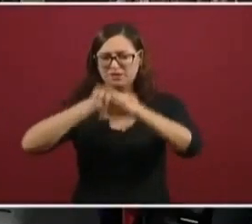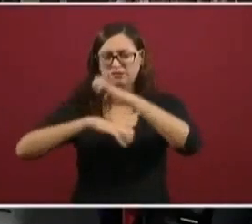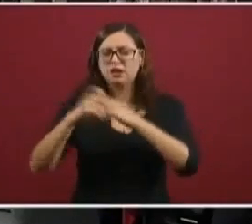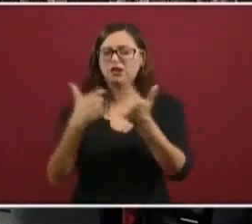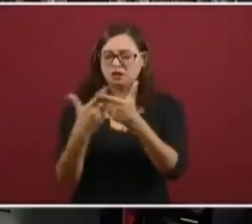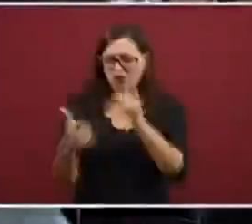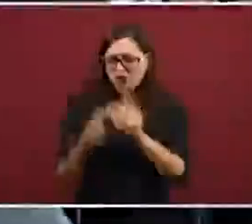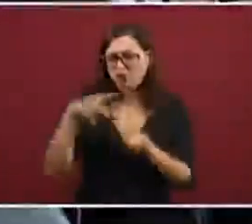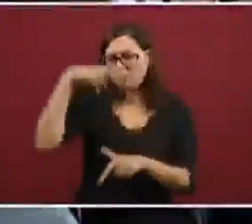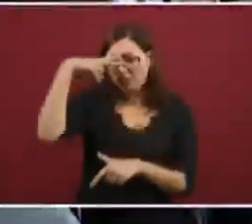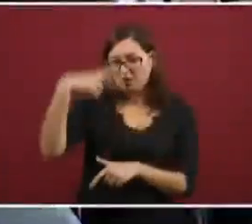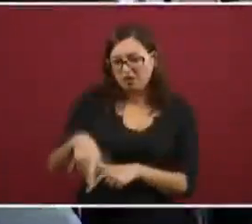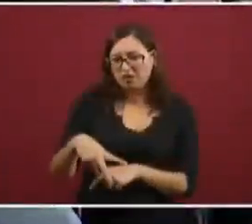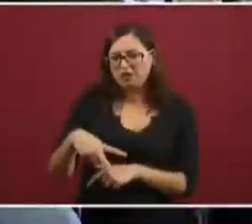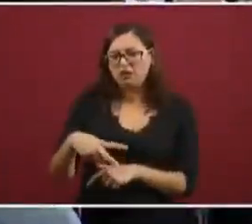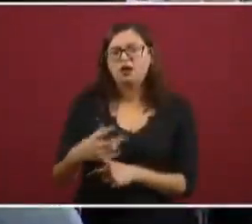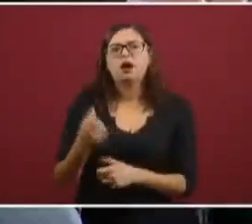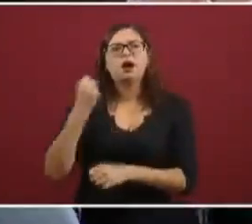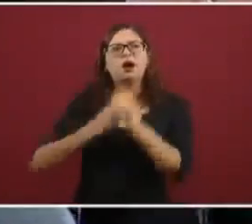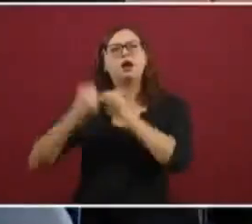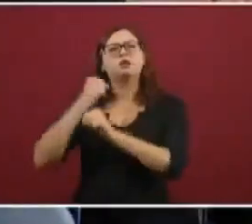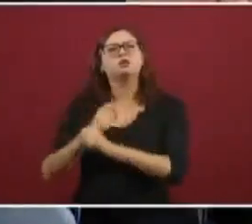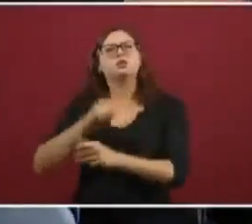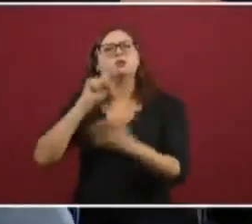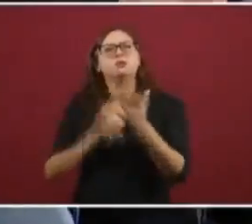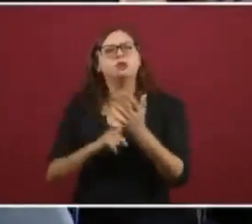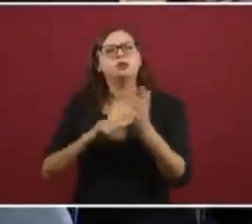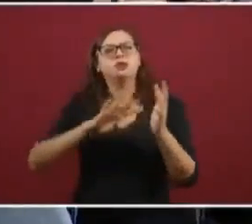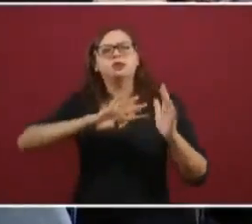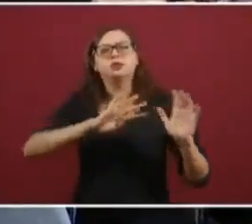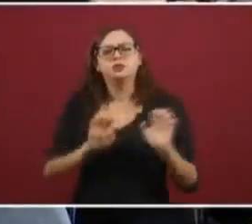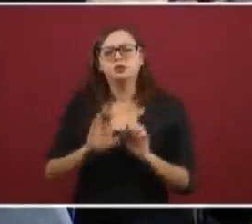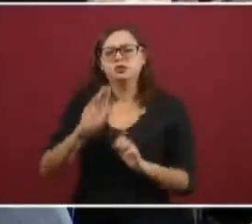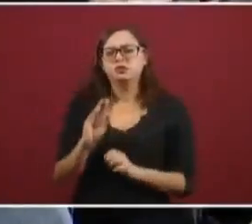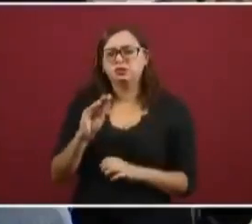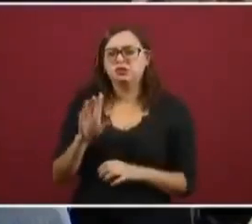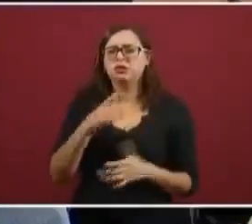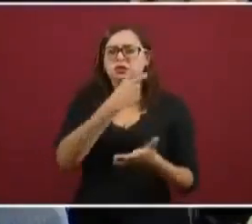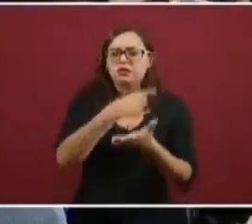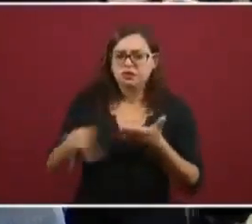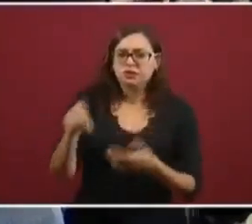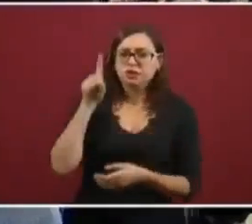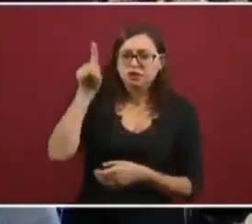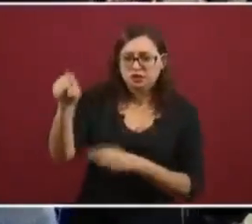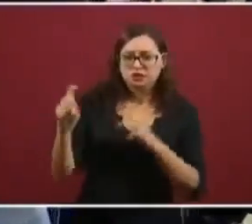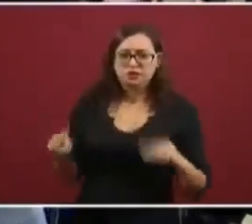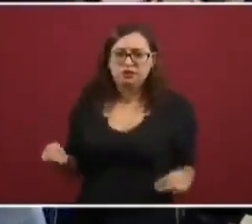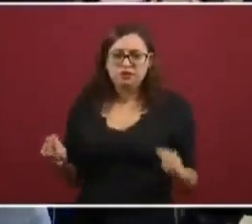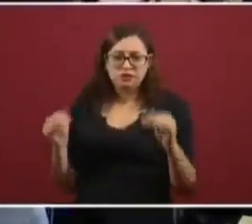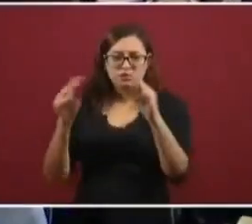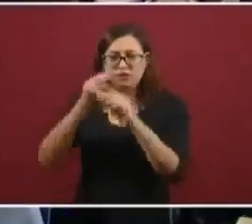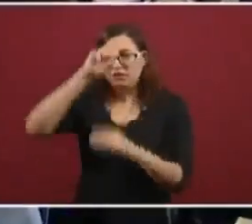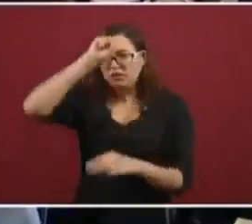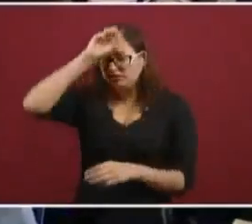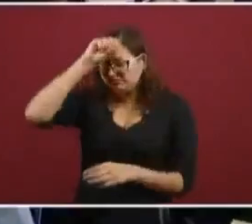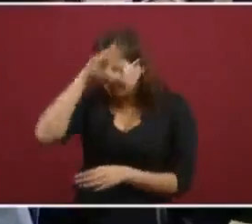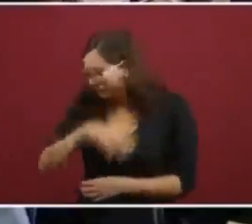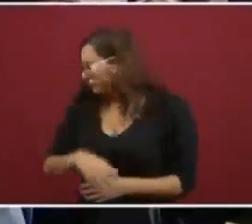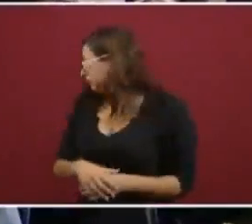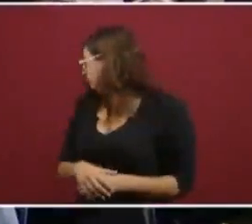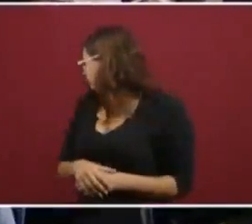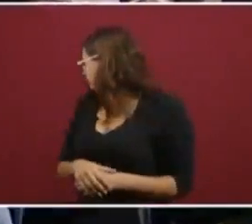este el grupo México en 1990 se hizo de la mina de Cananea Eh Pues en un